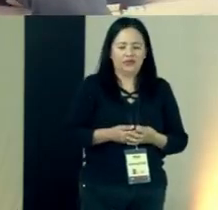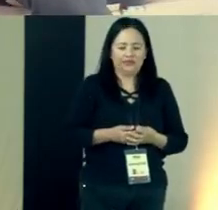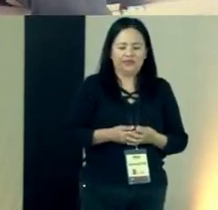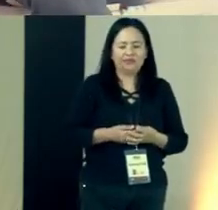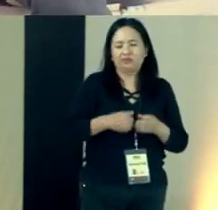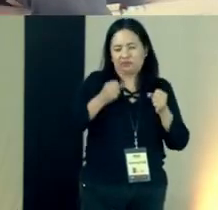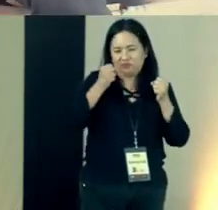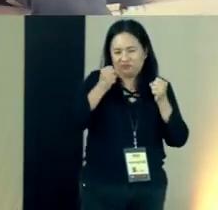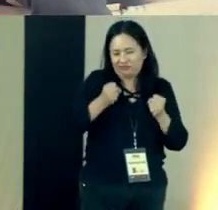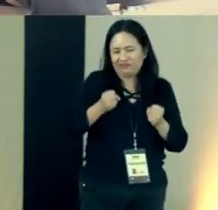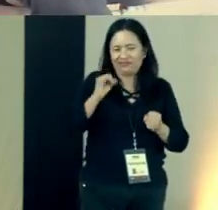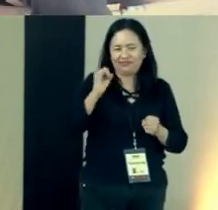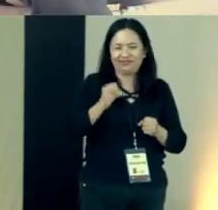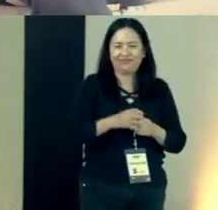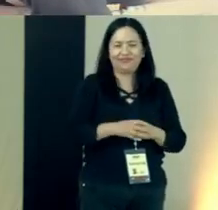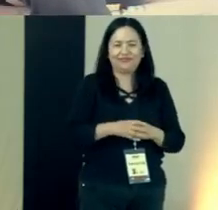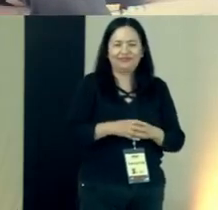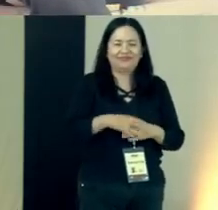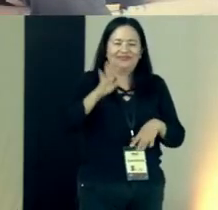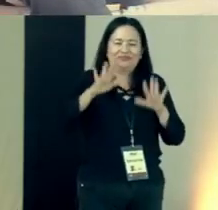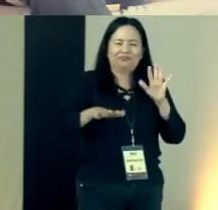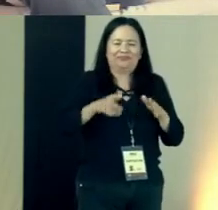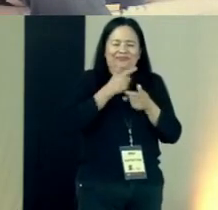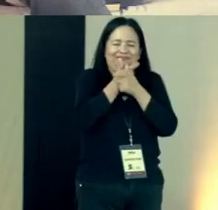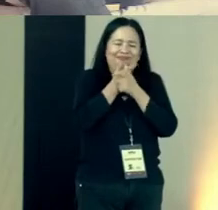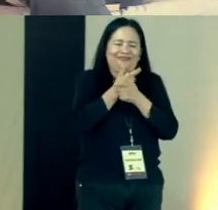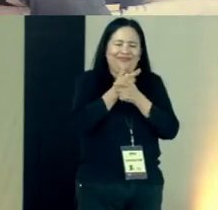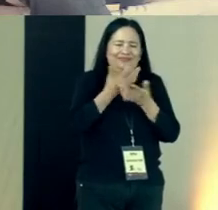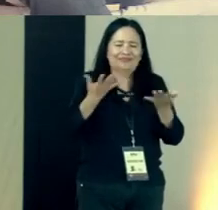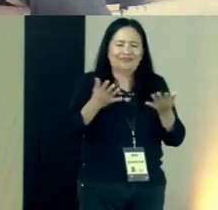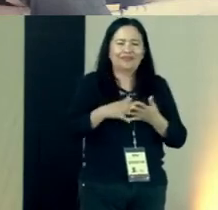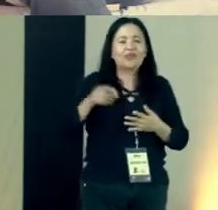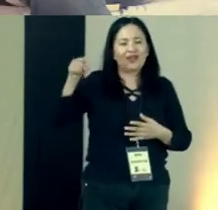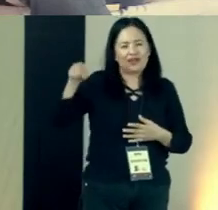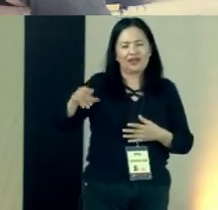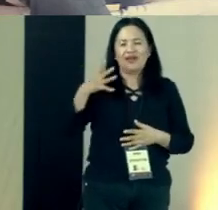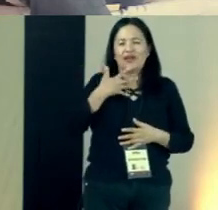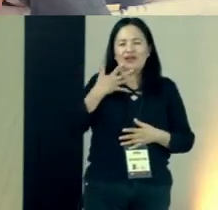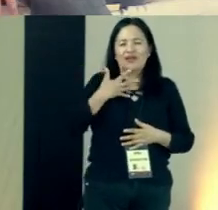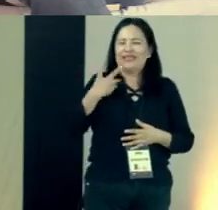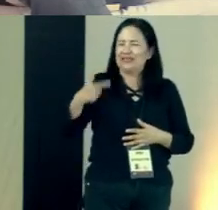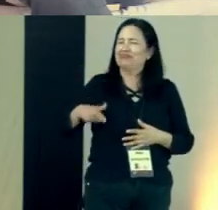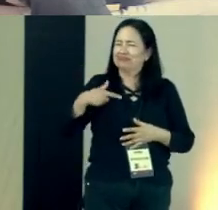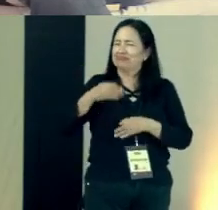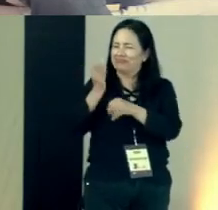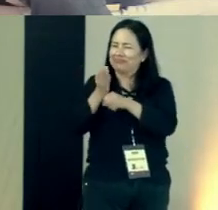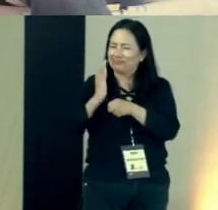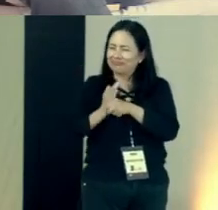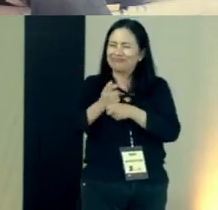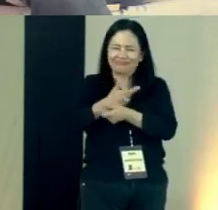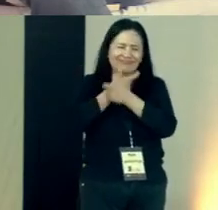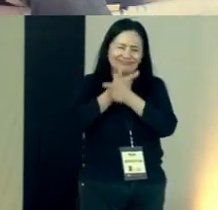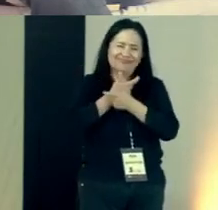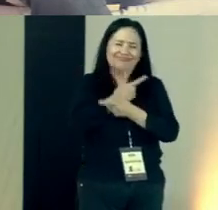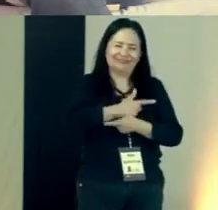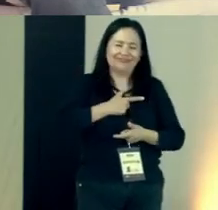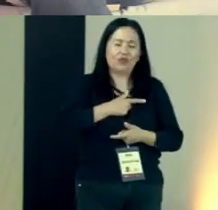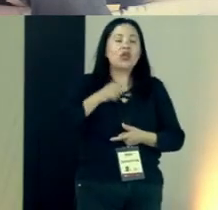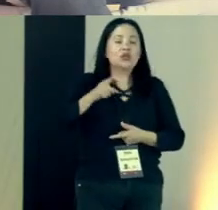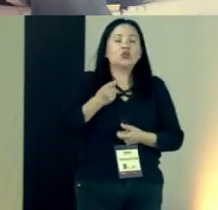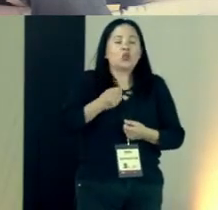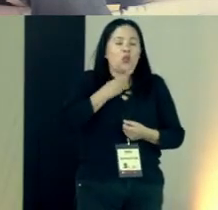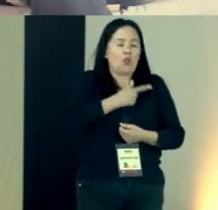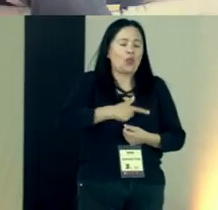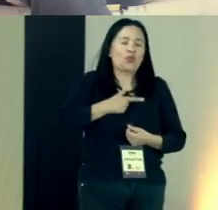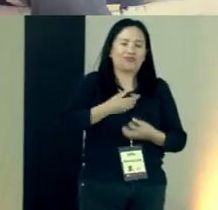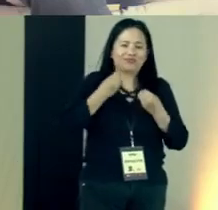sí. Uno se muere de risa. Machado de Assis tiene un enorme sentido del humor, enorme, y ese libro a mí es uno de los